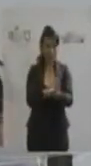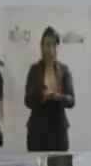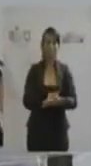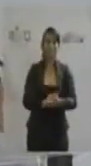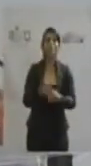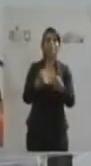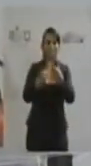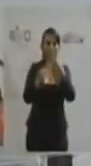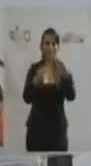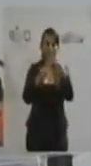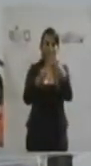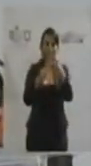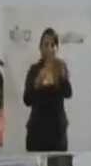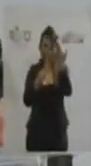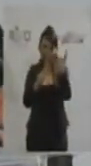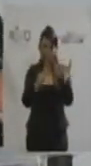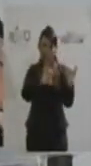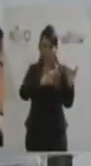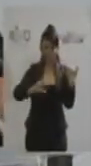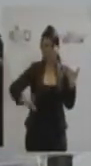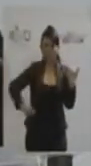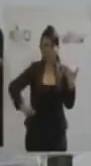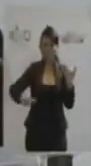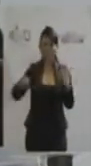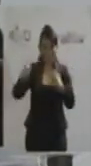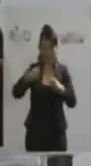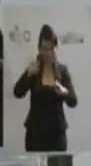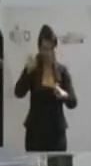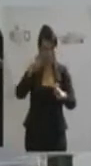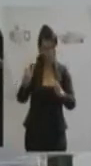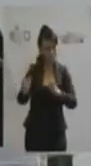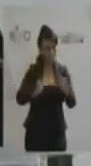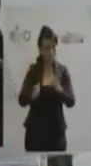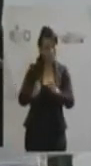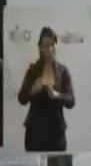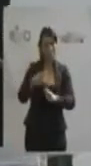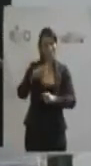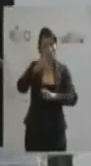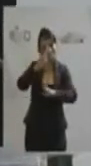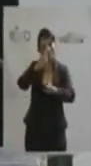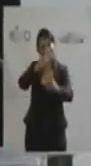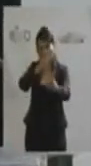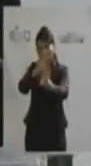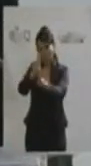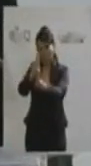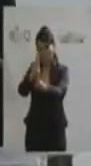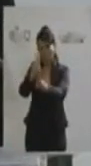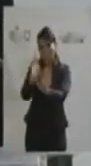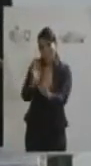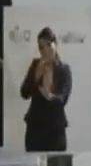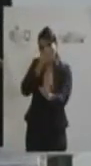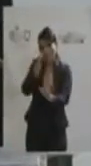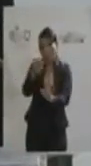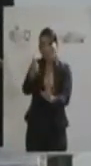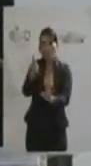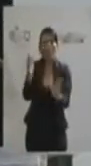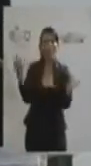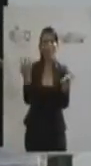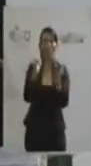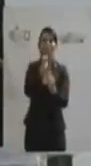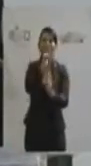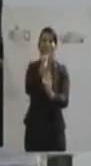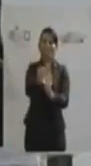el gobierno en el municipio de Querétaro, con todo respeto, pero ustedes lo saben, no hicieron nada por